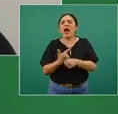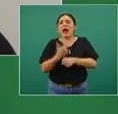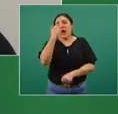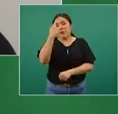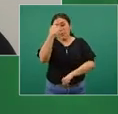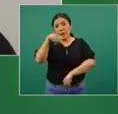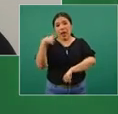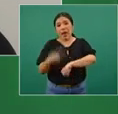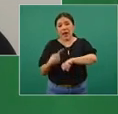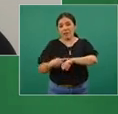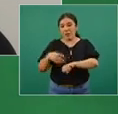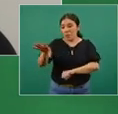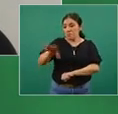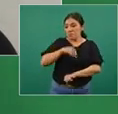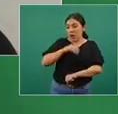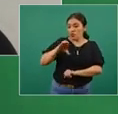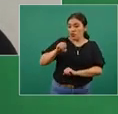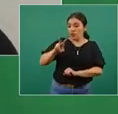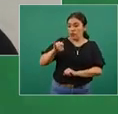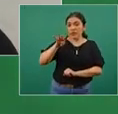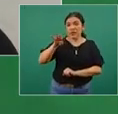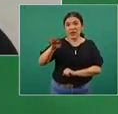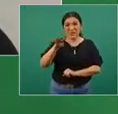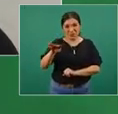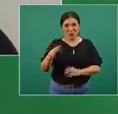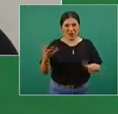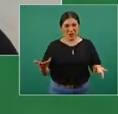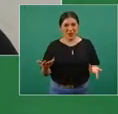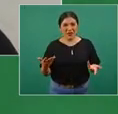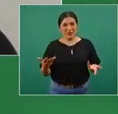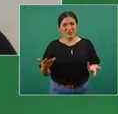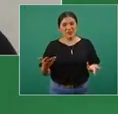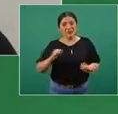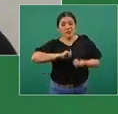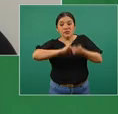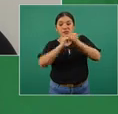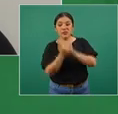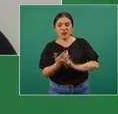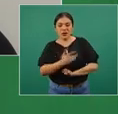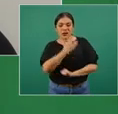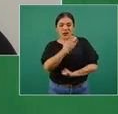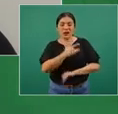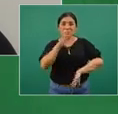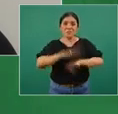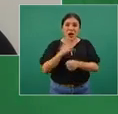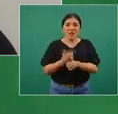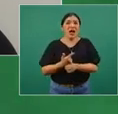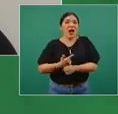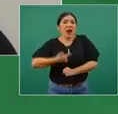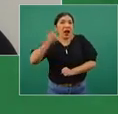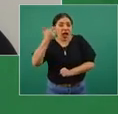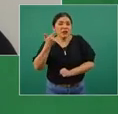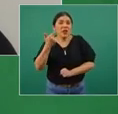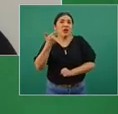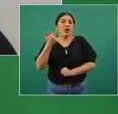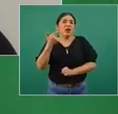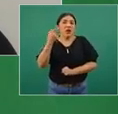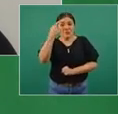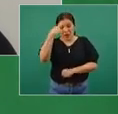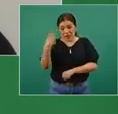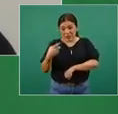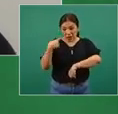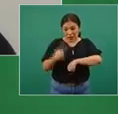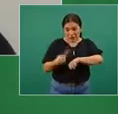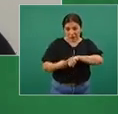de la COVID-19, en este caso el desarrollo de signos, síntomas y manifestaciones de la